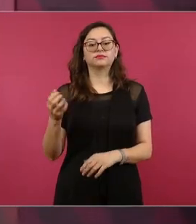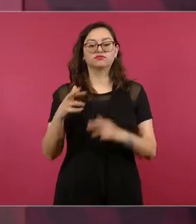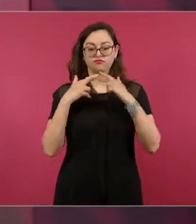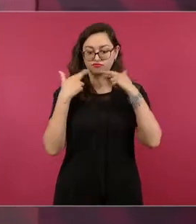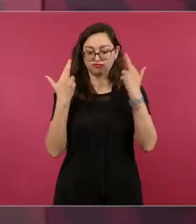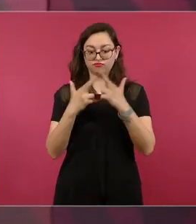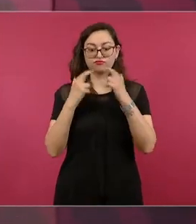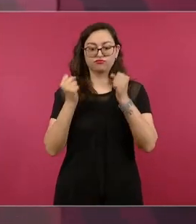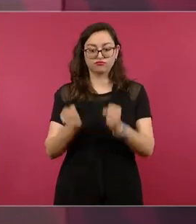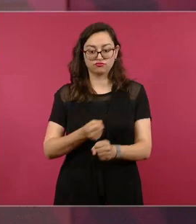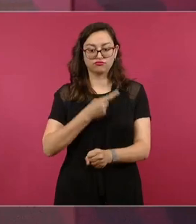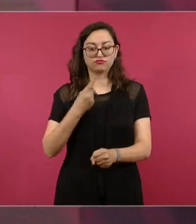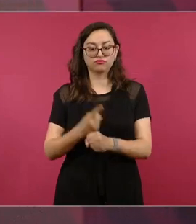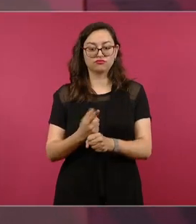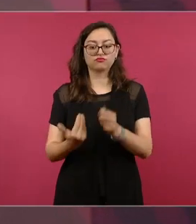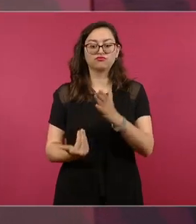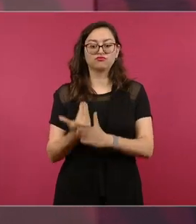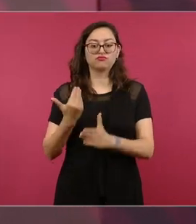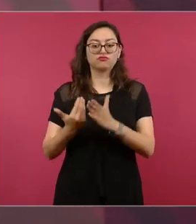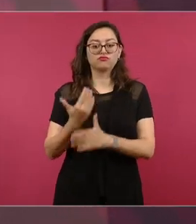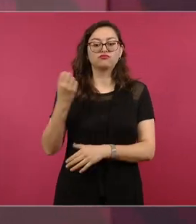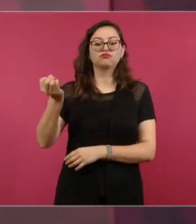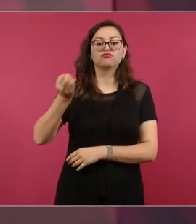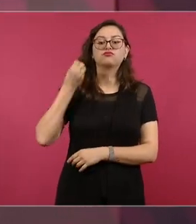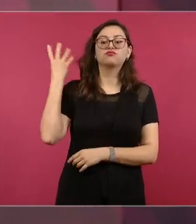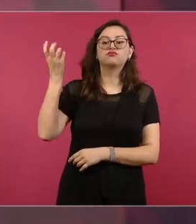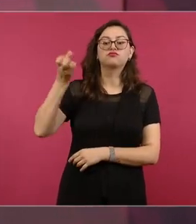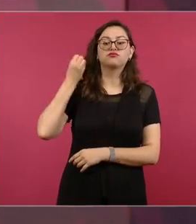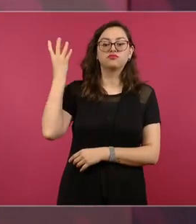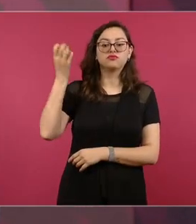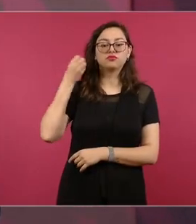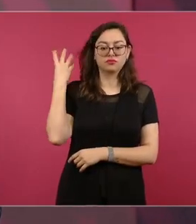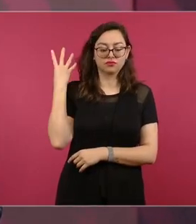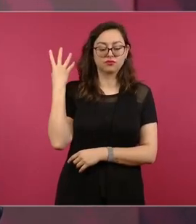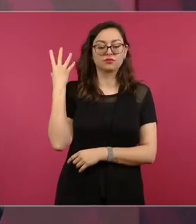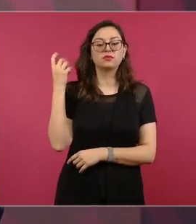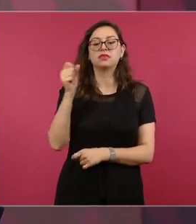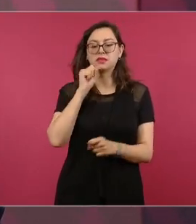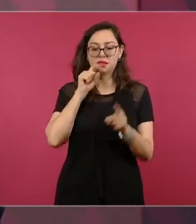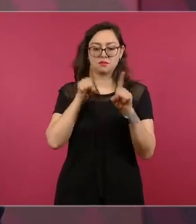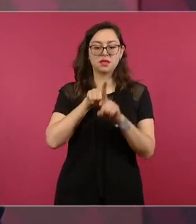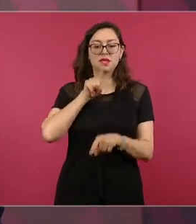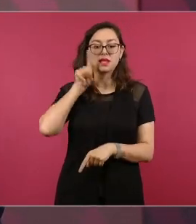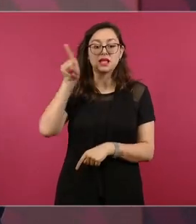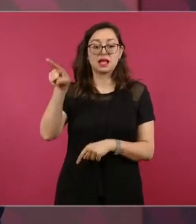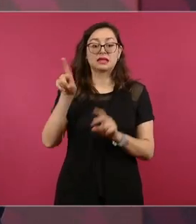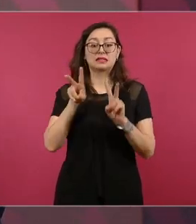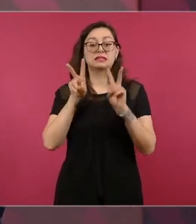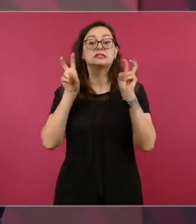que la vamos a dedicar al eclipse